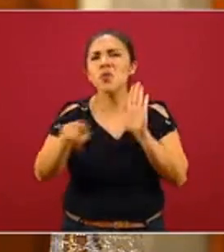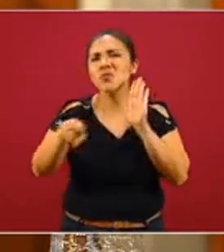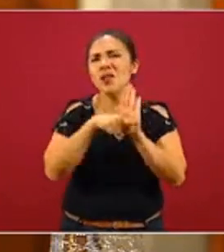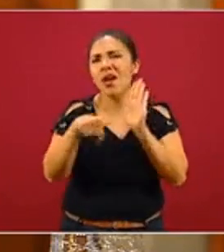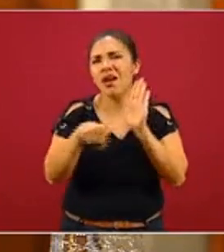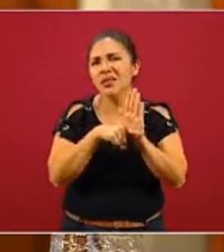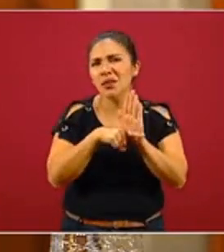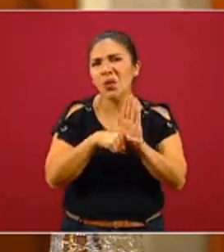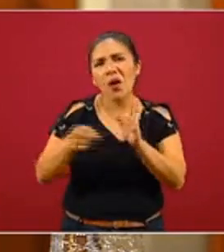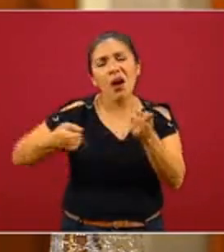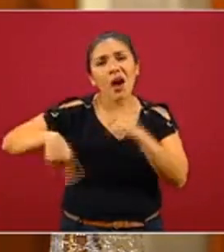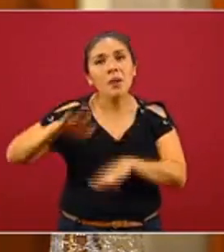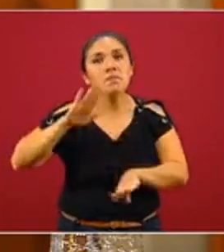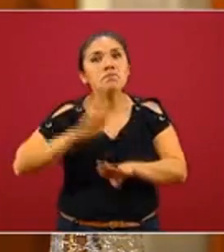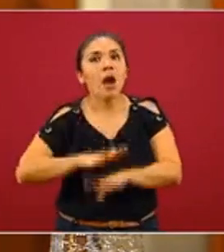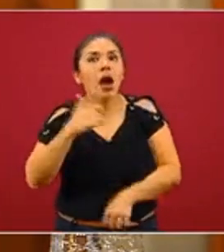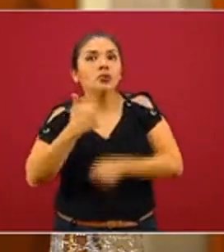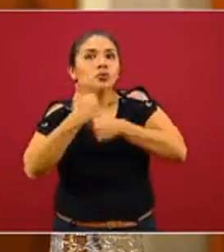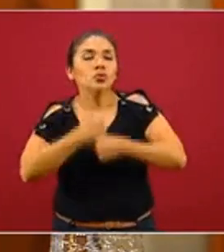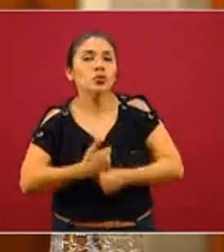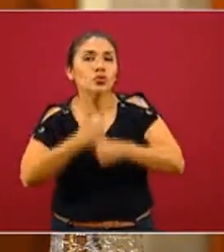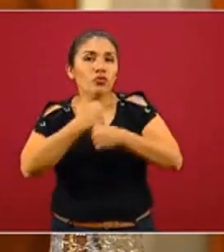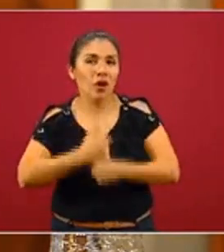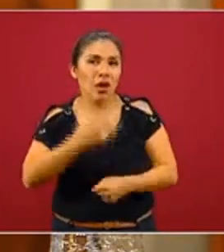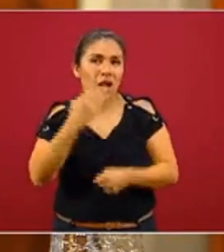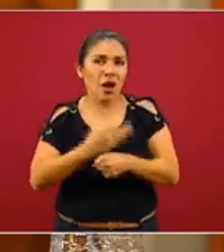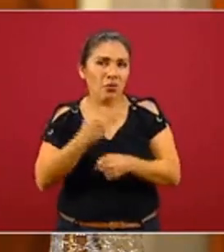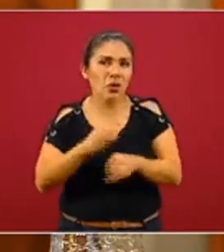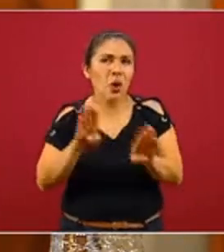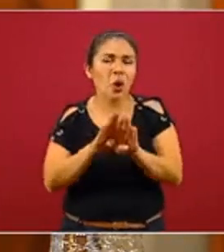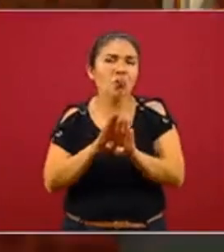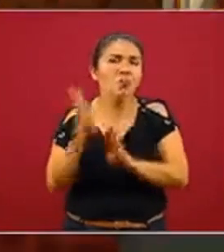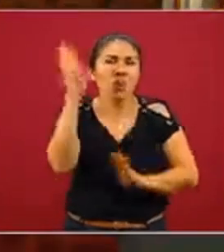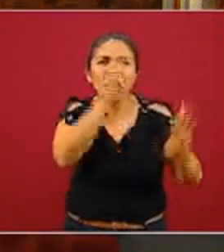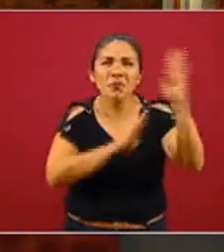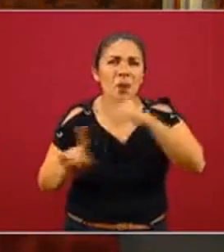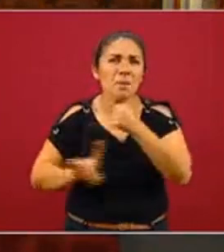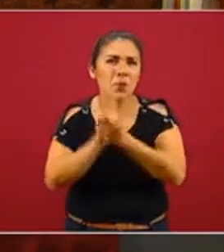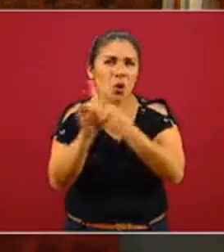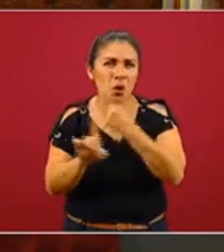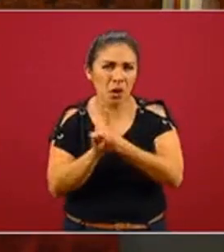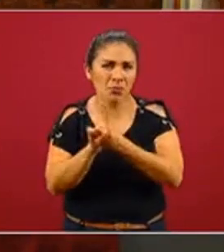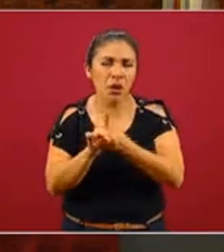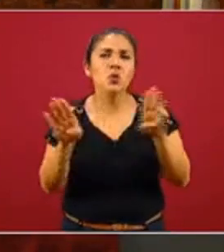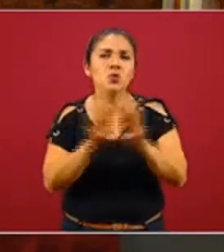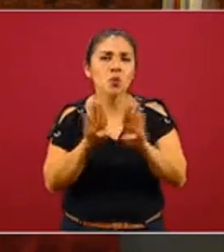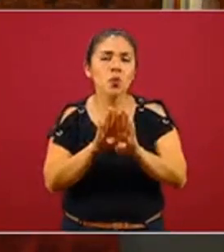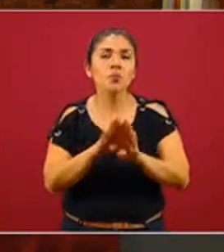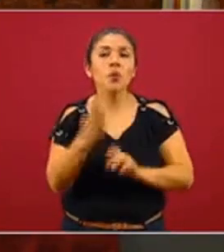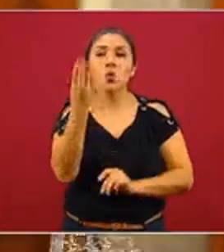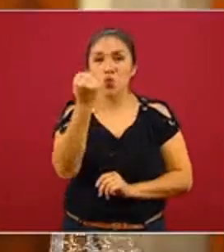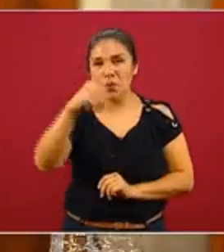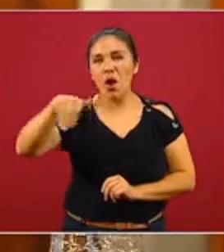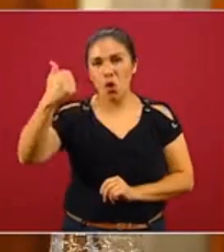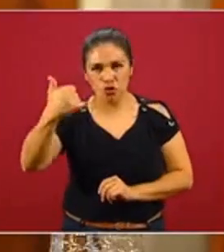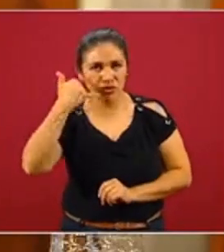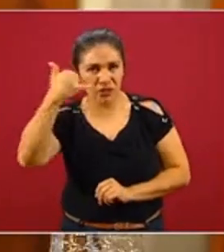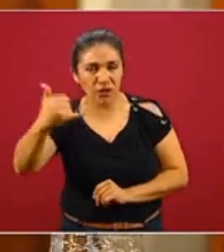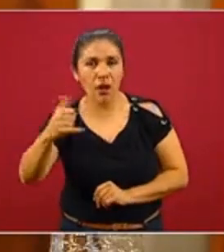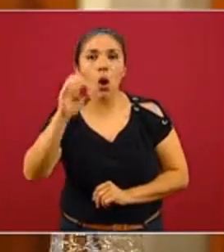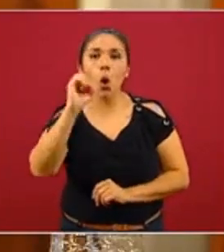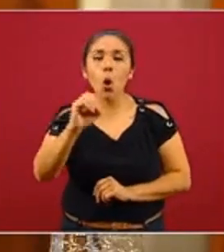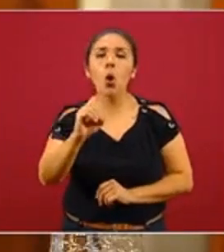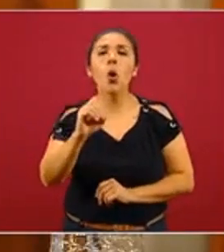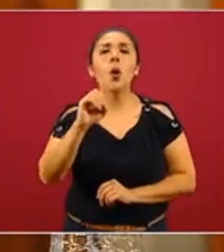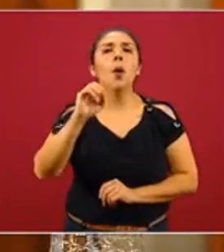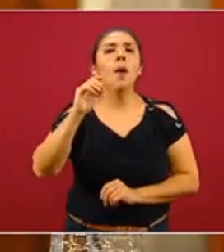negativamente afectados frente a la situación de austeridad. Entre ellos servicios como el 911, las Procuradurías